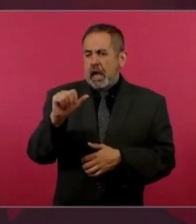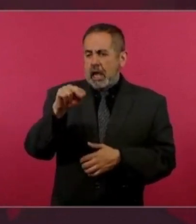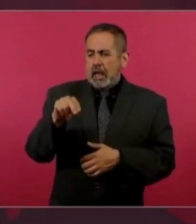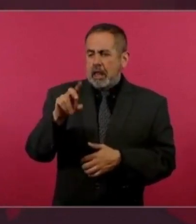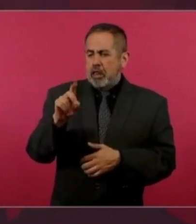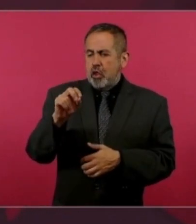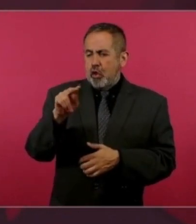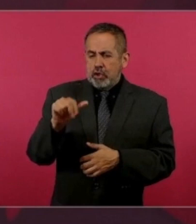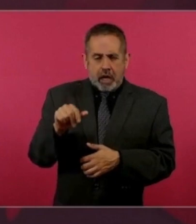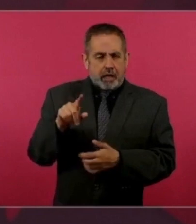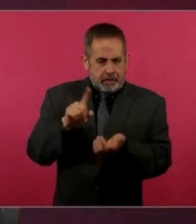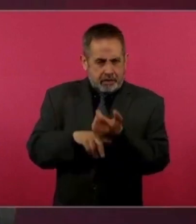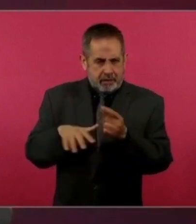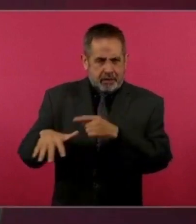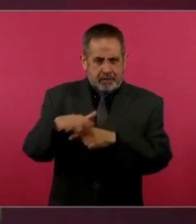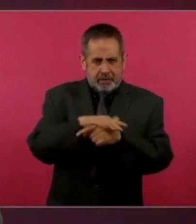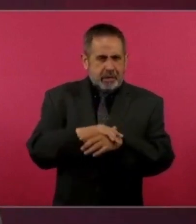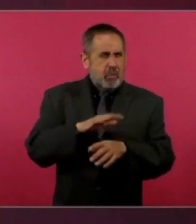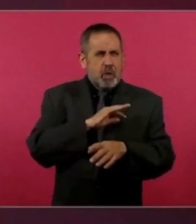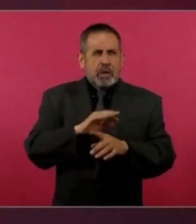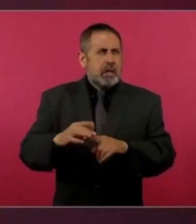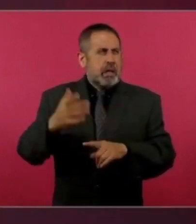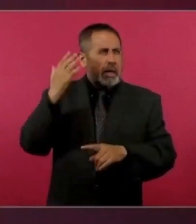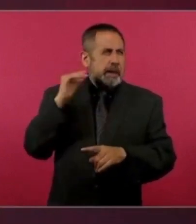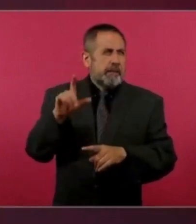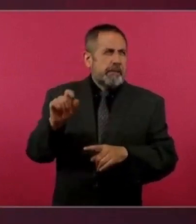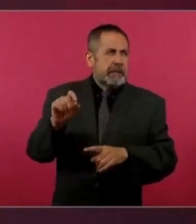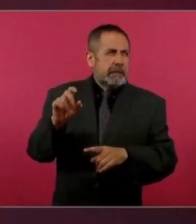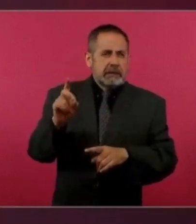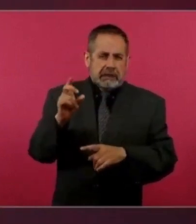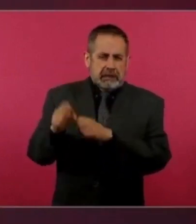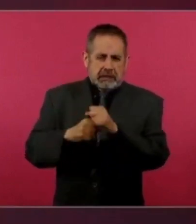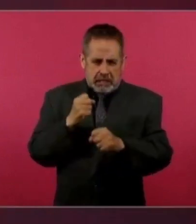de hace 20, 30 años,